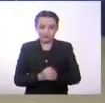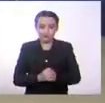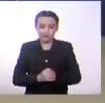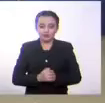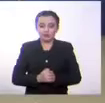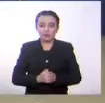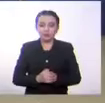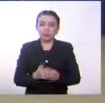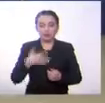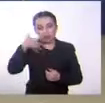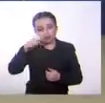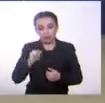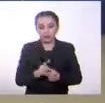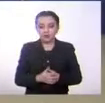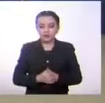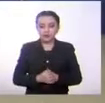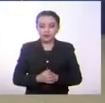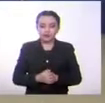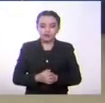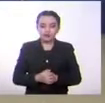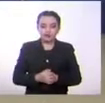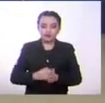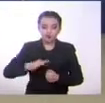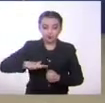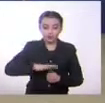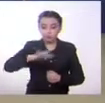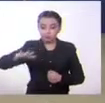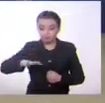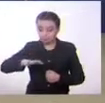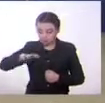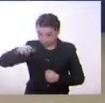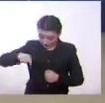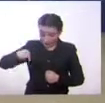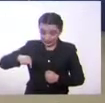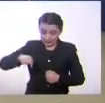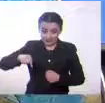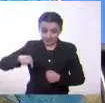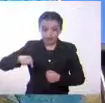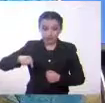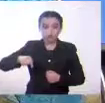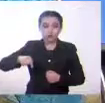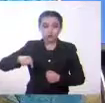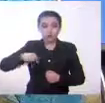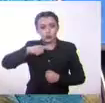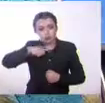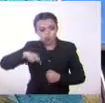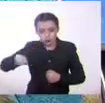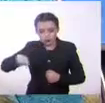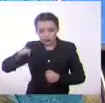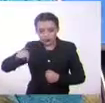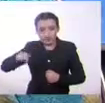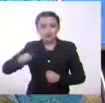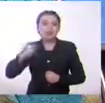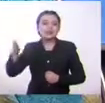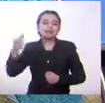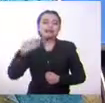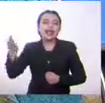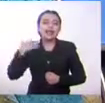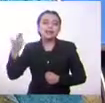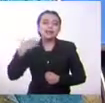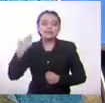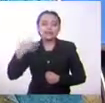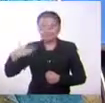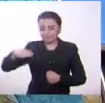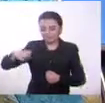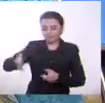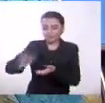Que, por ejemplo, en un mismo territorio, si tú vas a San Miguel, ¿verdad? Cuando sirven las pupusas, las sirven